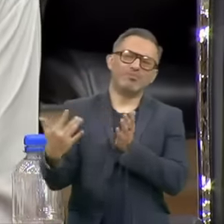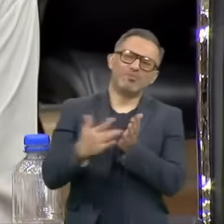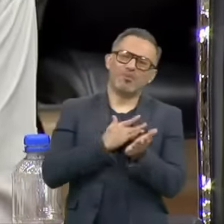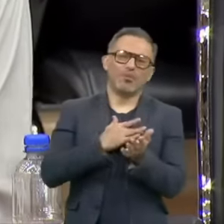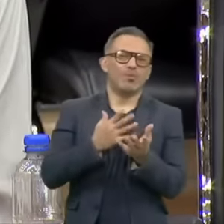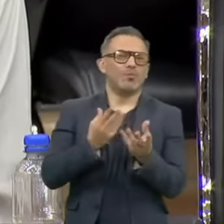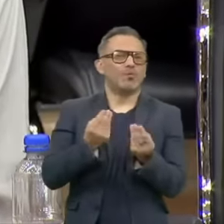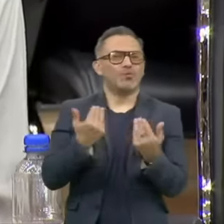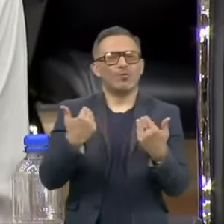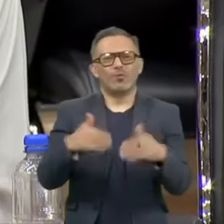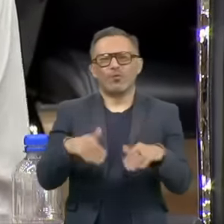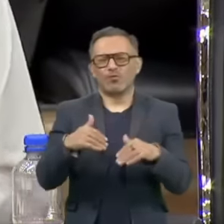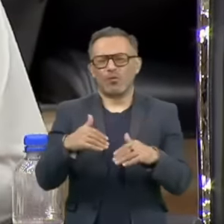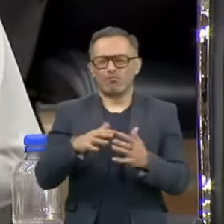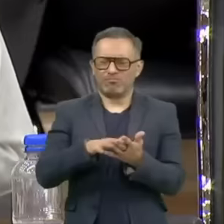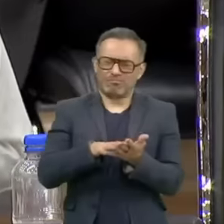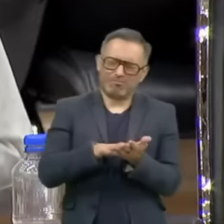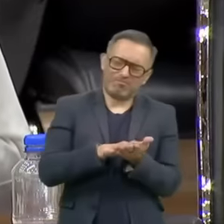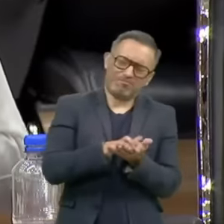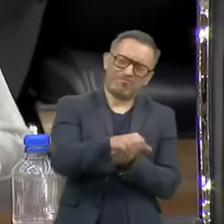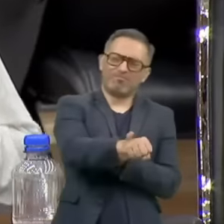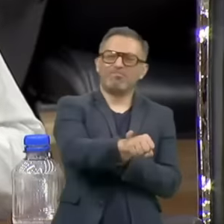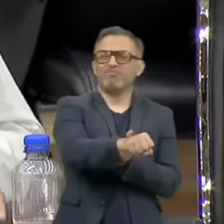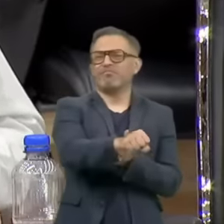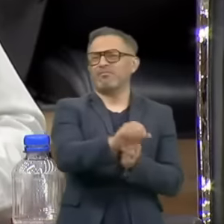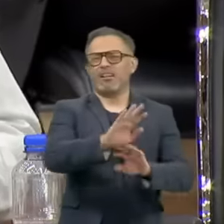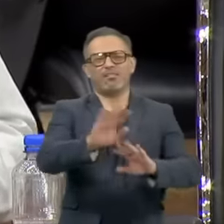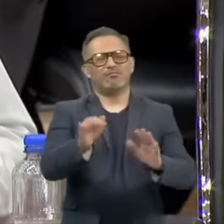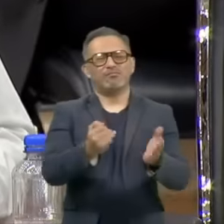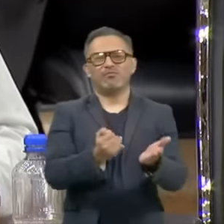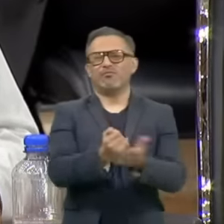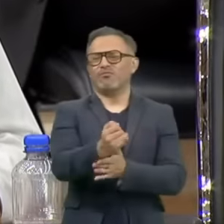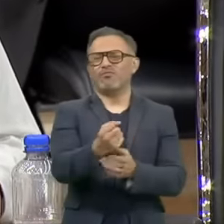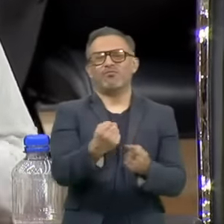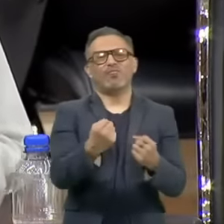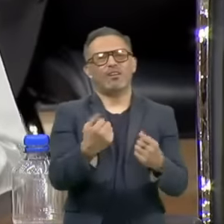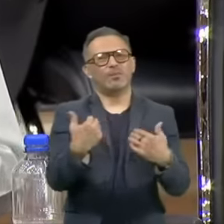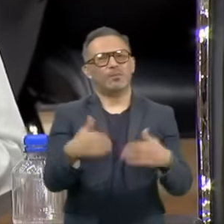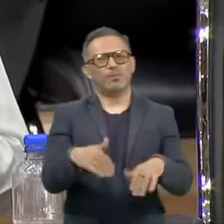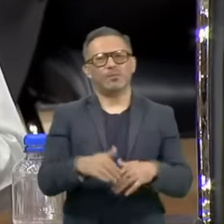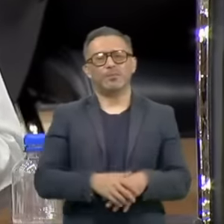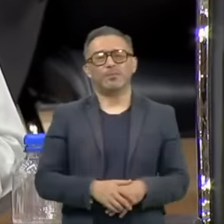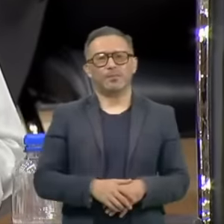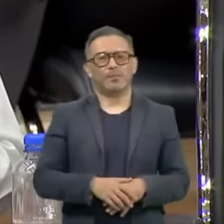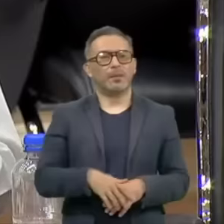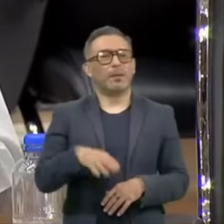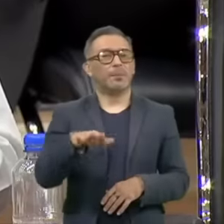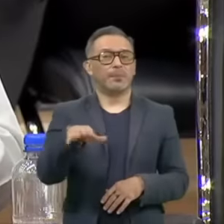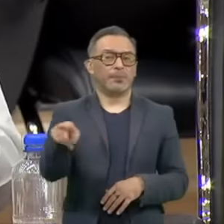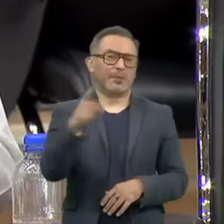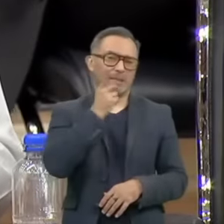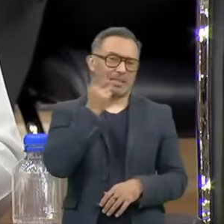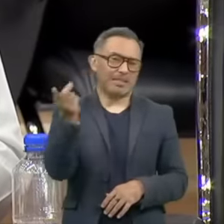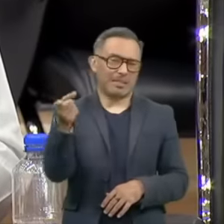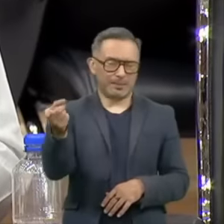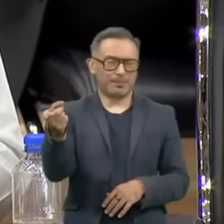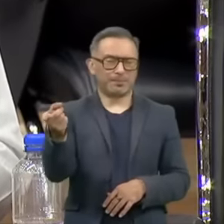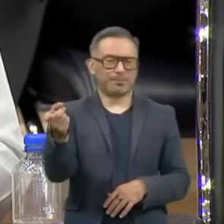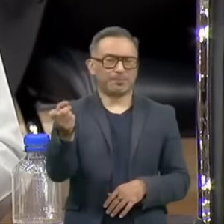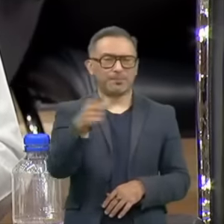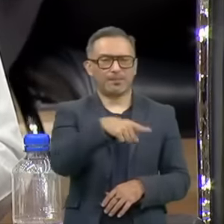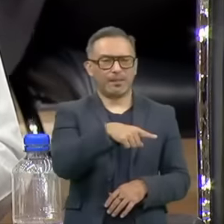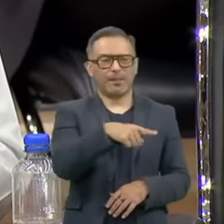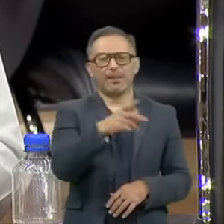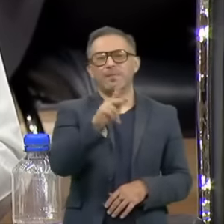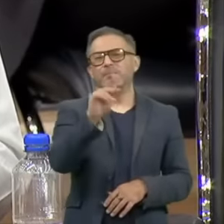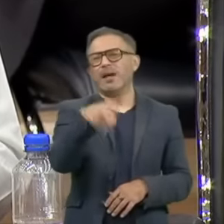demoledor, contundente. Dice, ya que le gusta citar a la representación